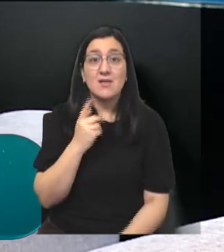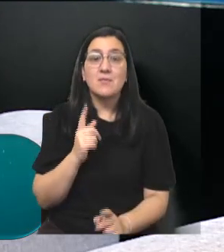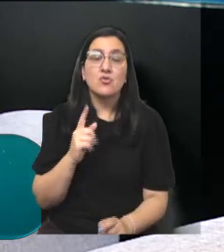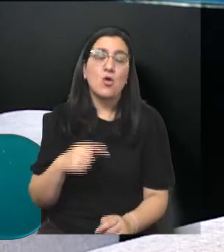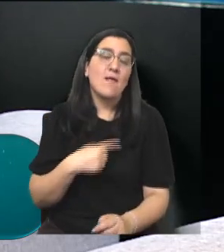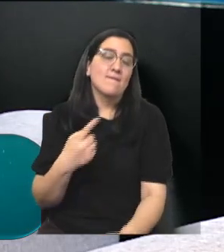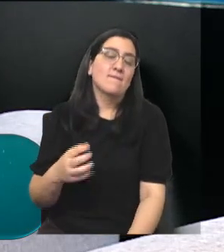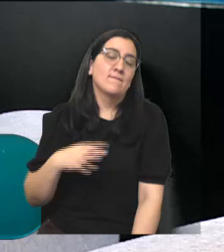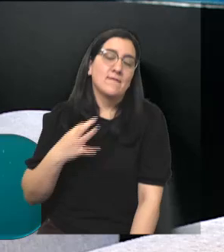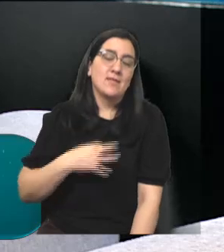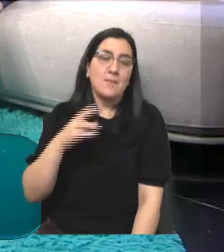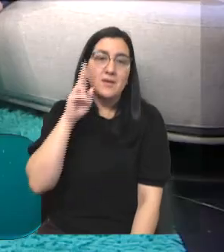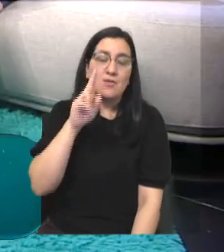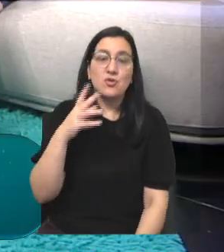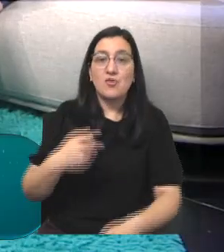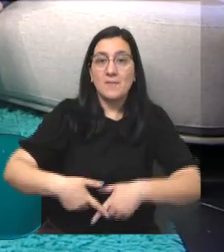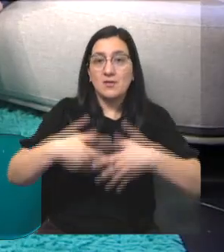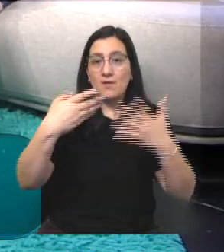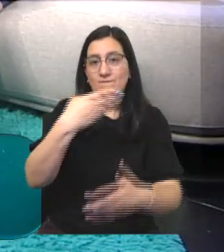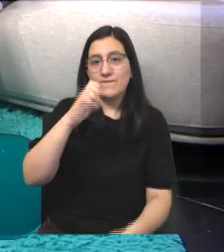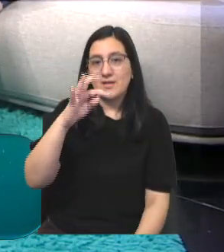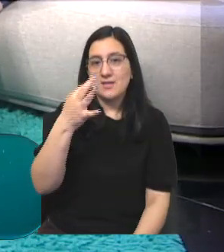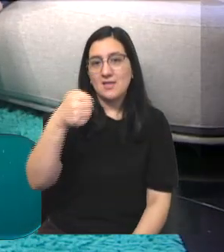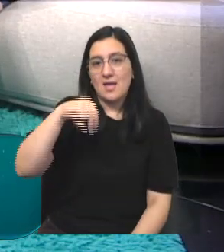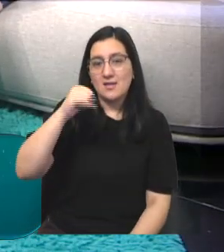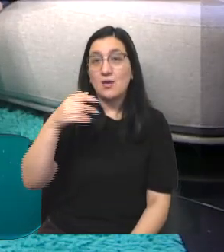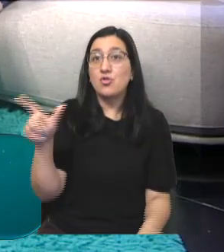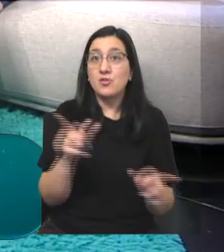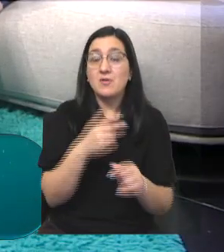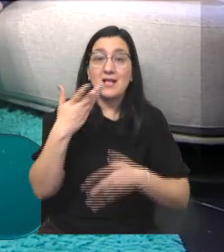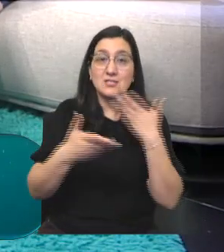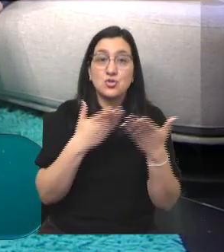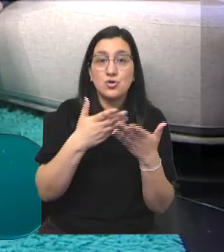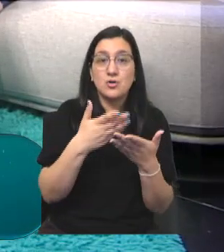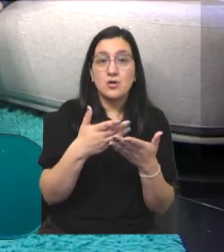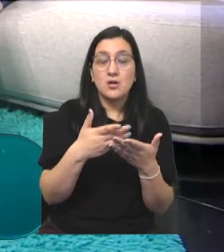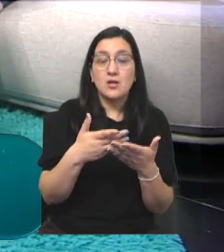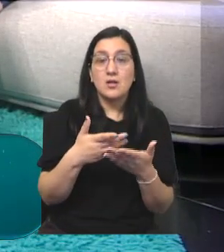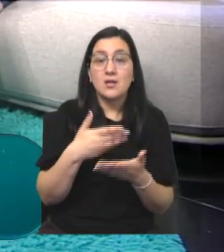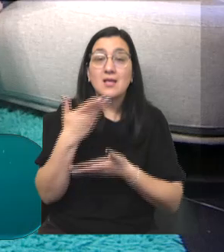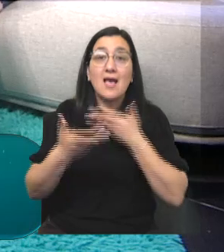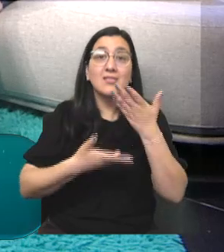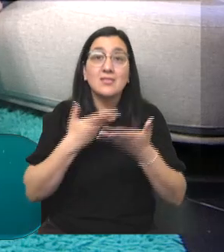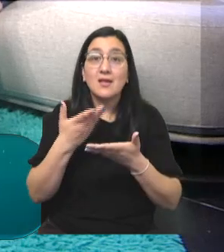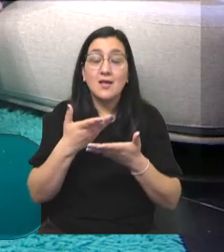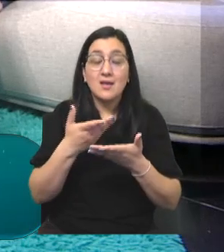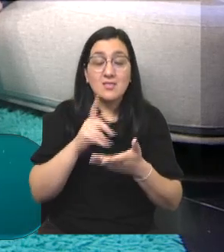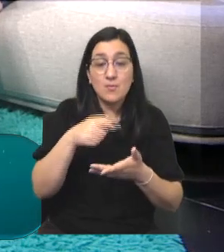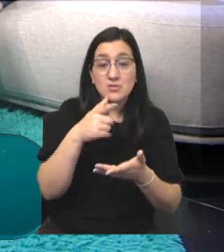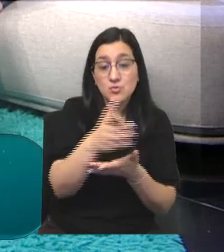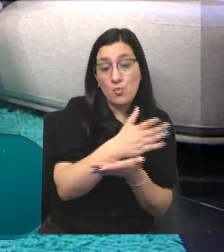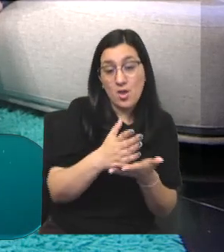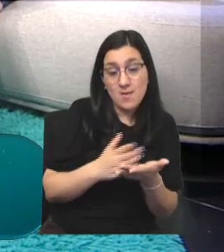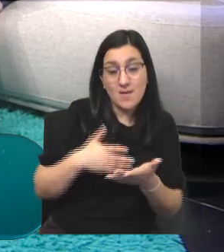vida mirando los espectáculos de Betania, y Betania termina una canción y recita un poema de Pessoa y va tejiendo eso. Y entonces